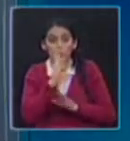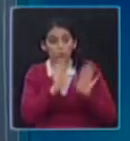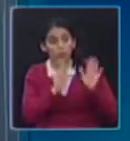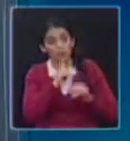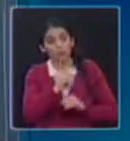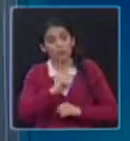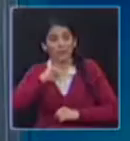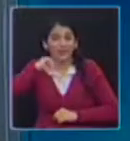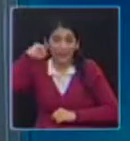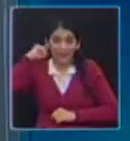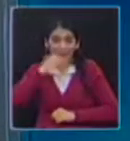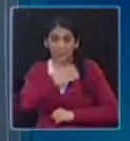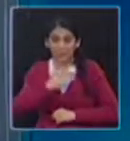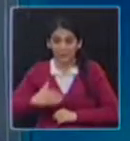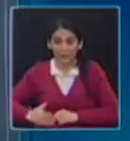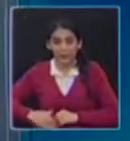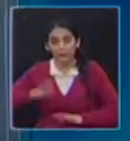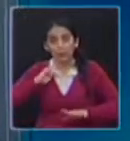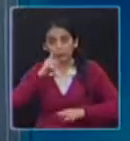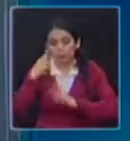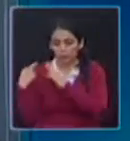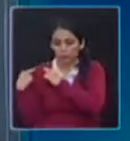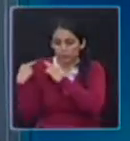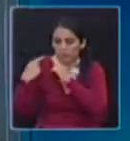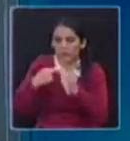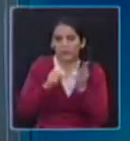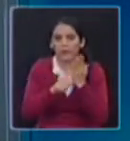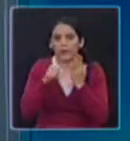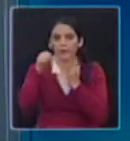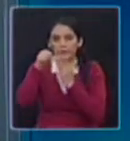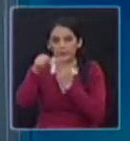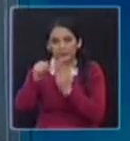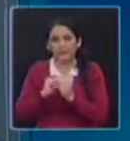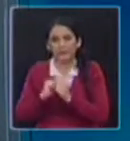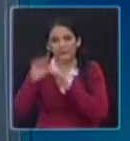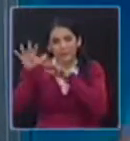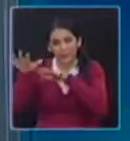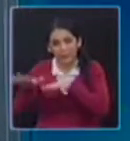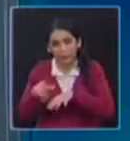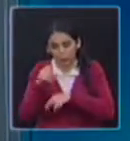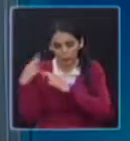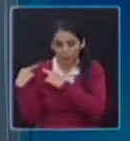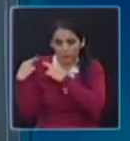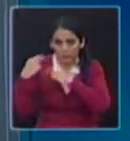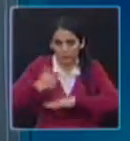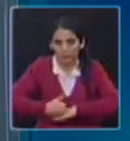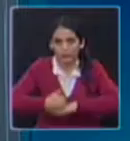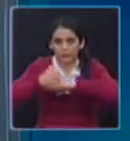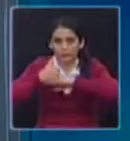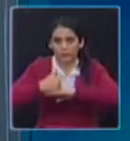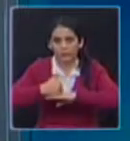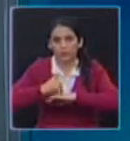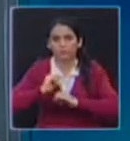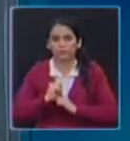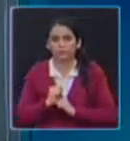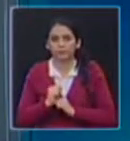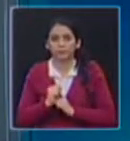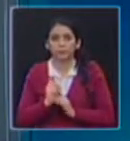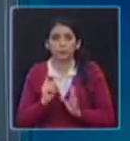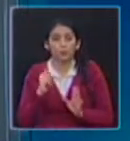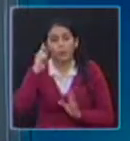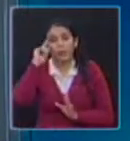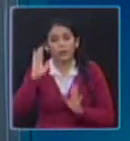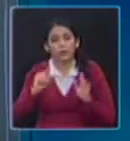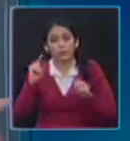llegara a ser el presidente del Ecuador. Para terminar, si esto no sucede y gana el oficialismo, ¿cree que se pueden entablar